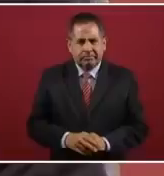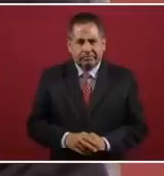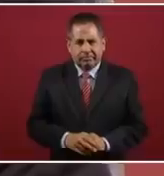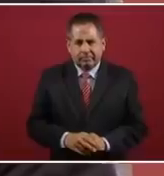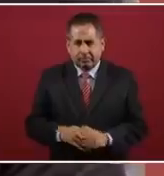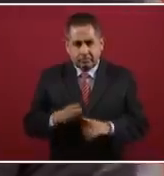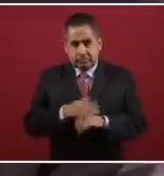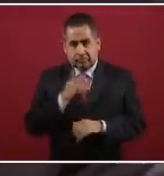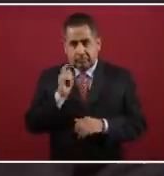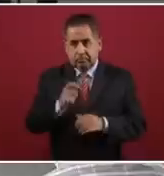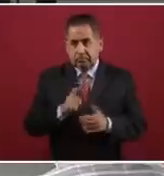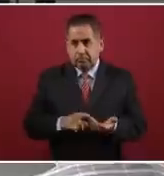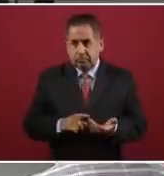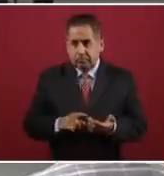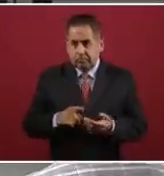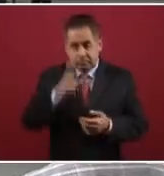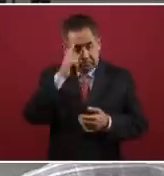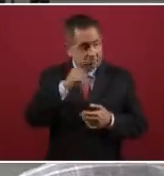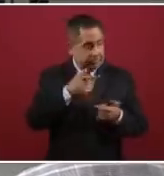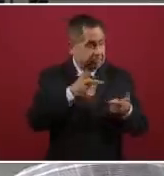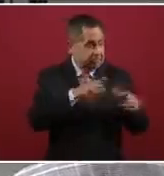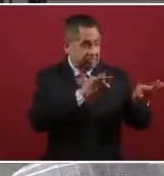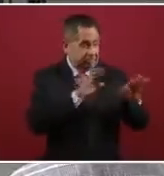Porque incluso hasta para una guerrilla